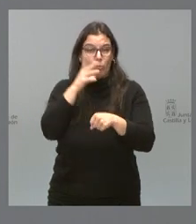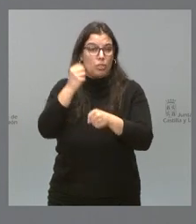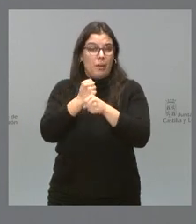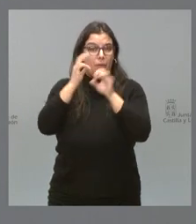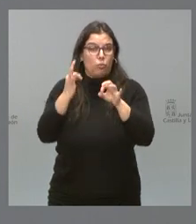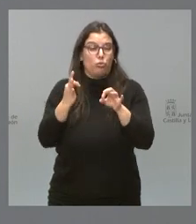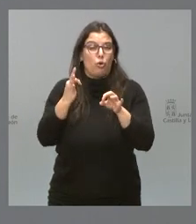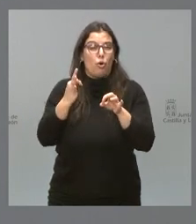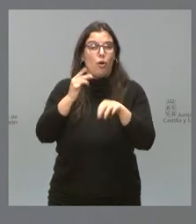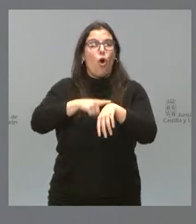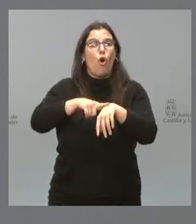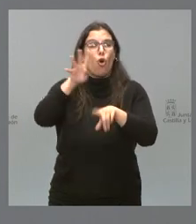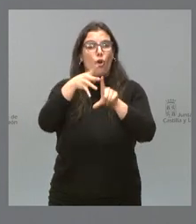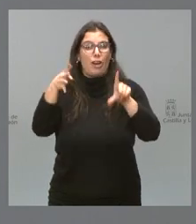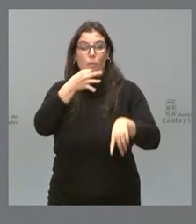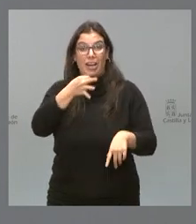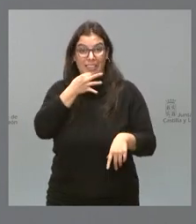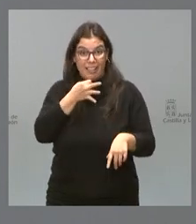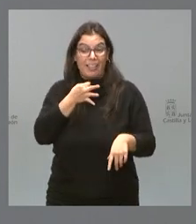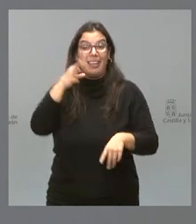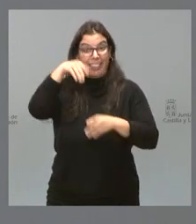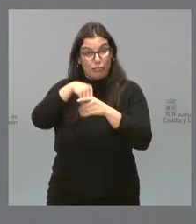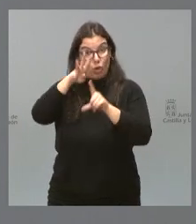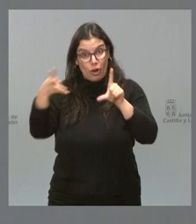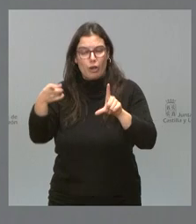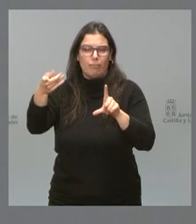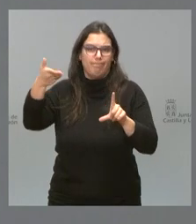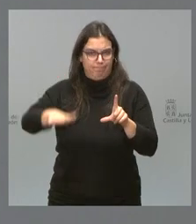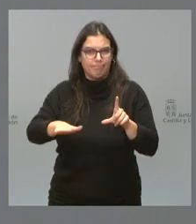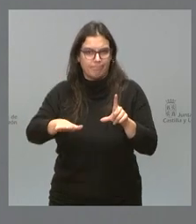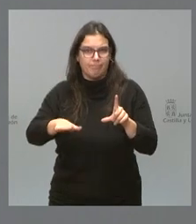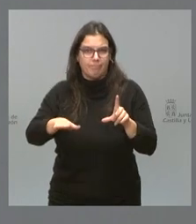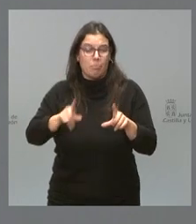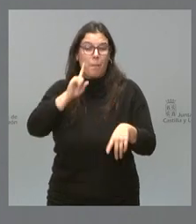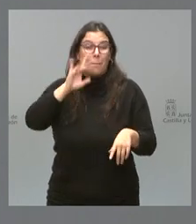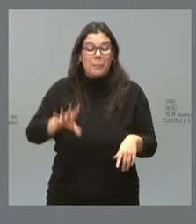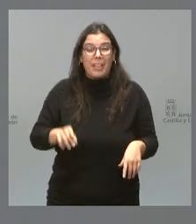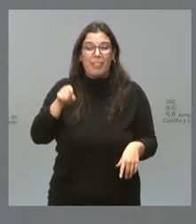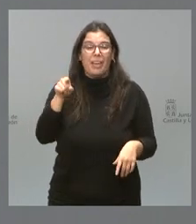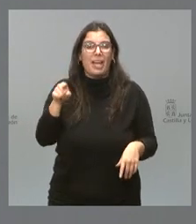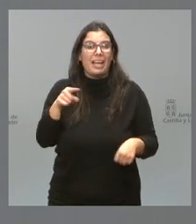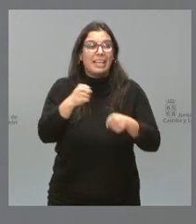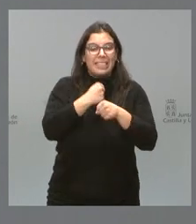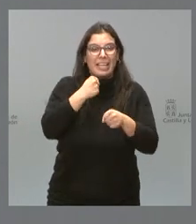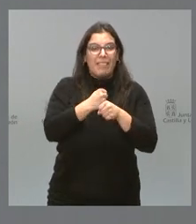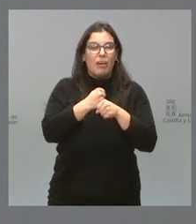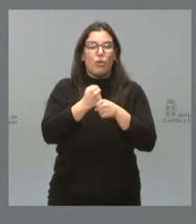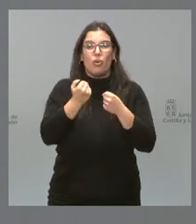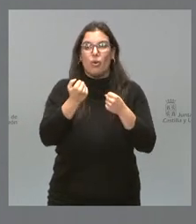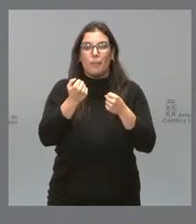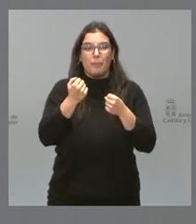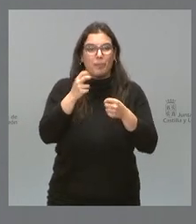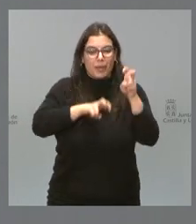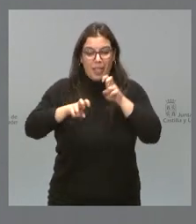y el suceso acaecido en este turno de tarde parece que estaba haciendo algunas tareas en relación con un